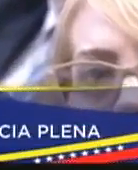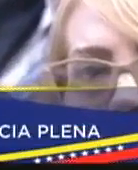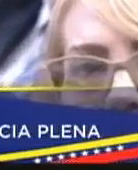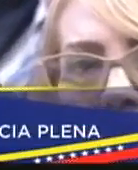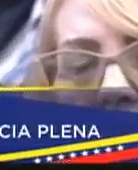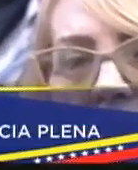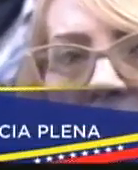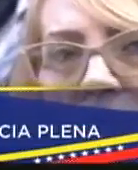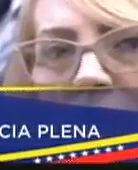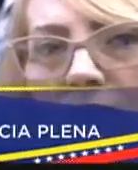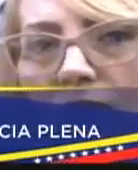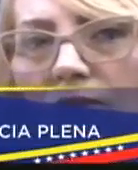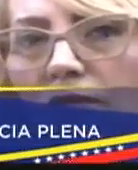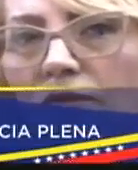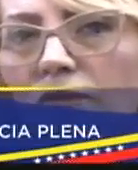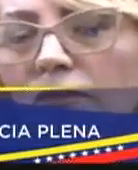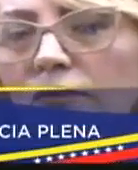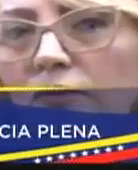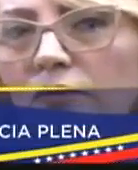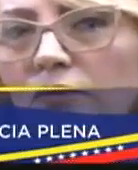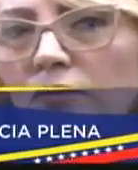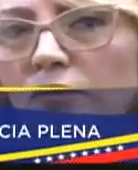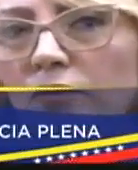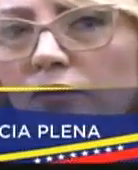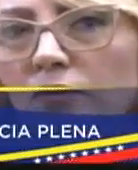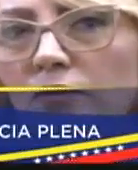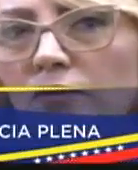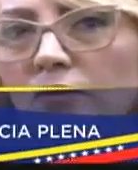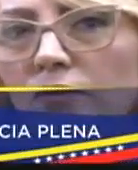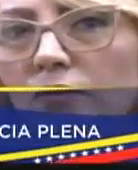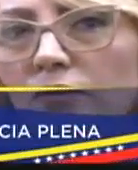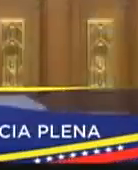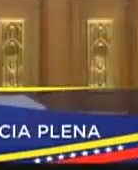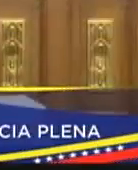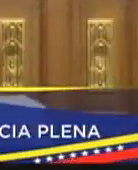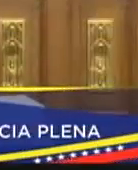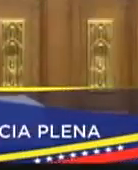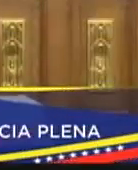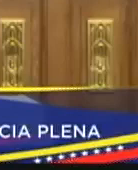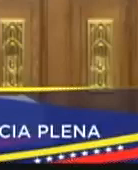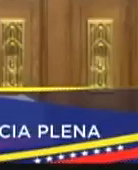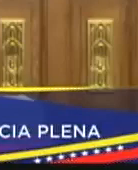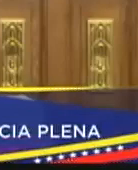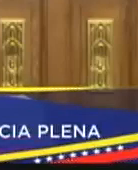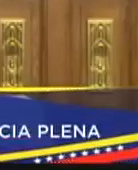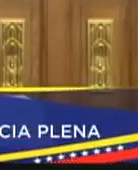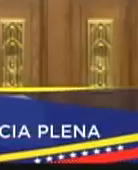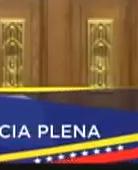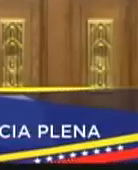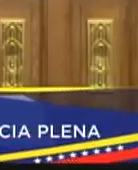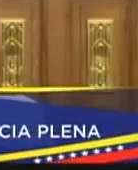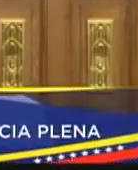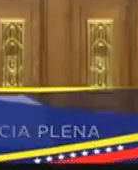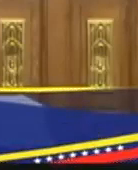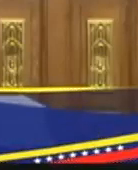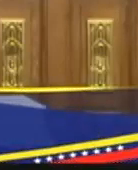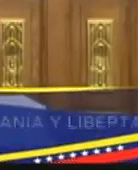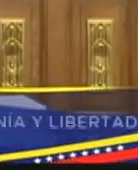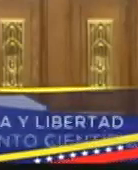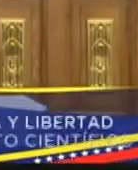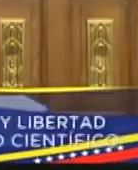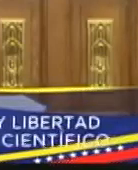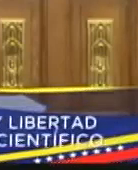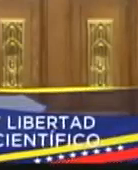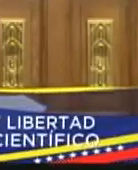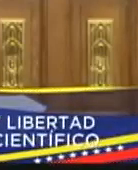creen de descubrimientos que han hecho que ya en el mundo tienen 30 años de avance con cualquier país de